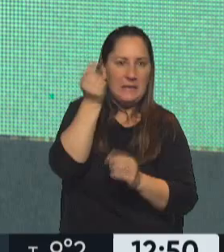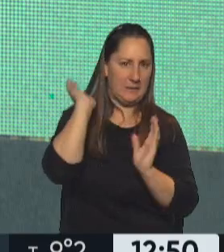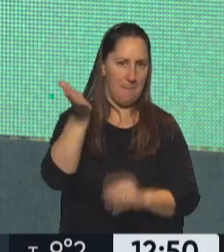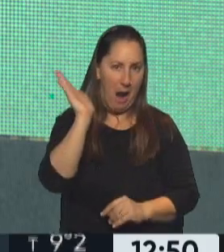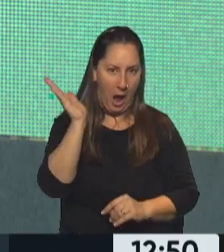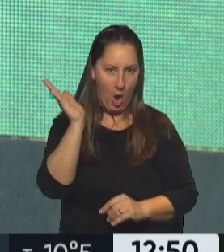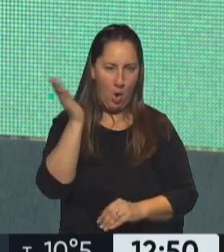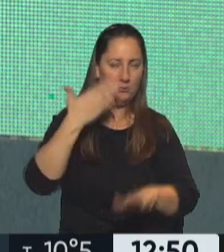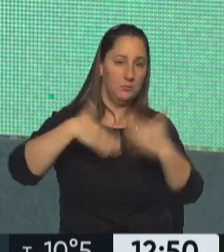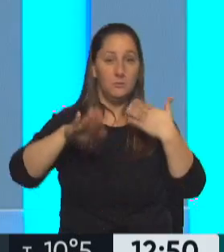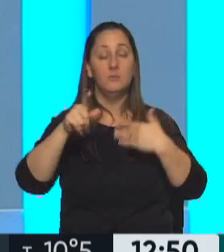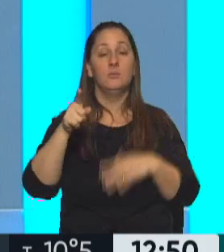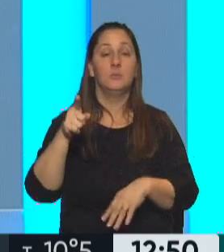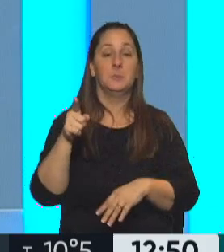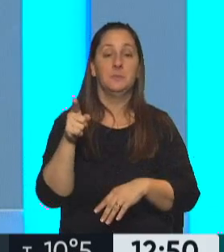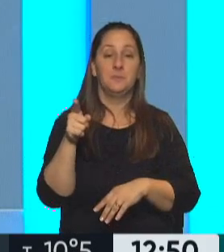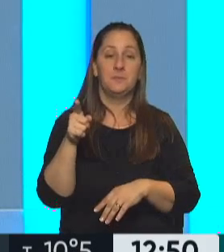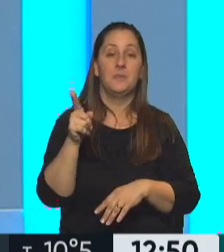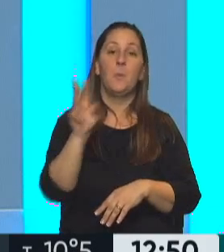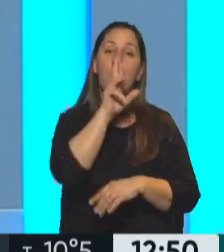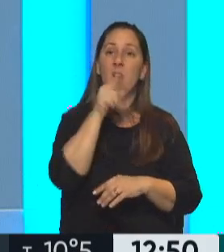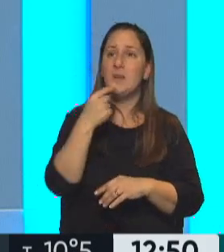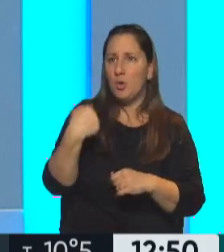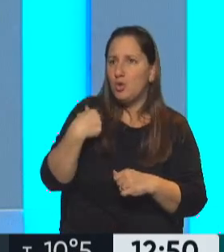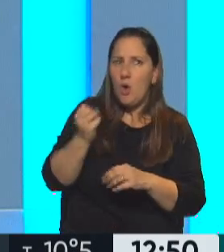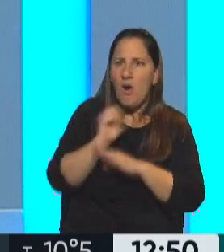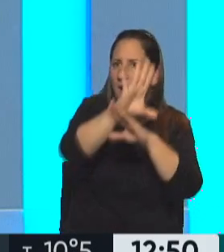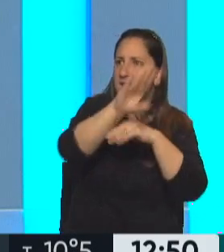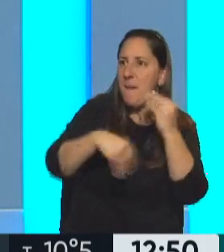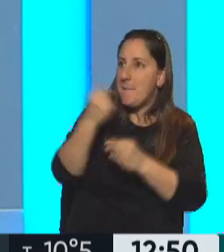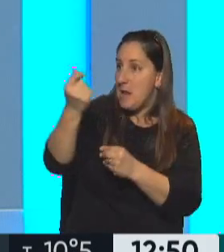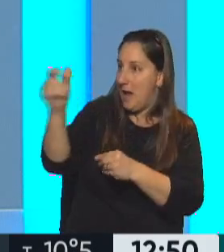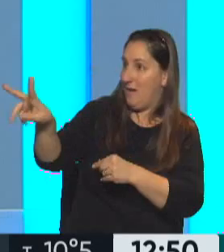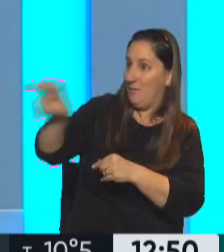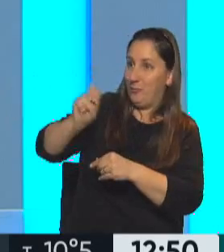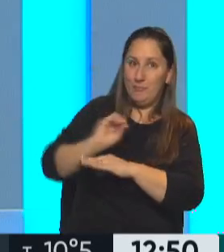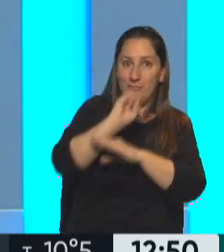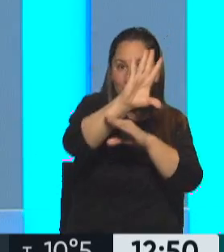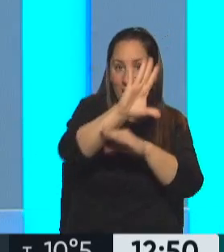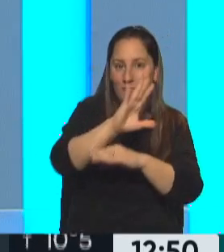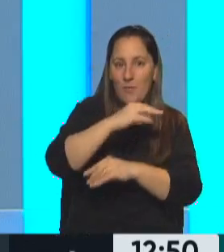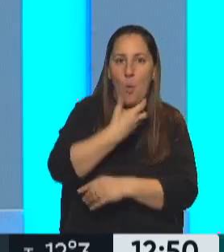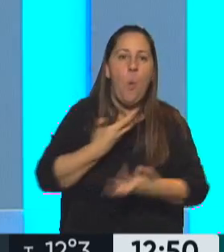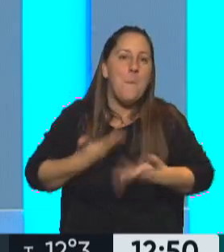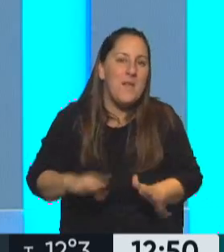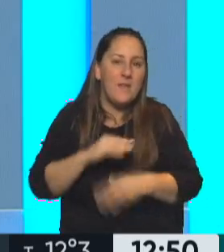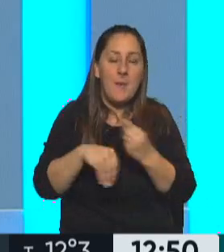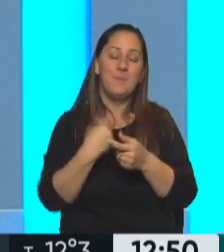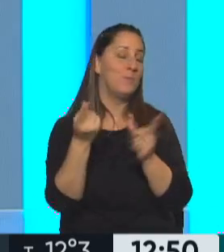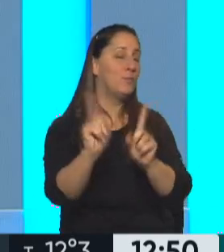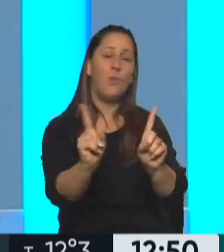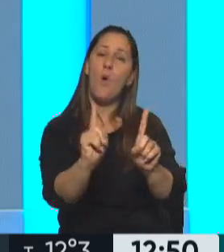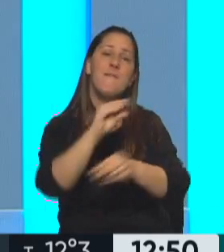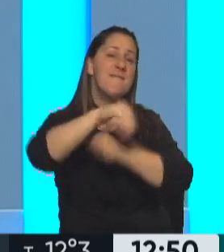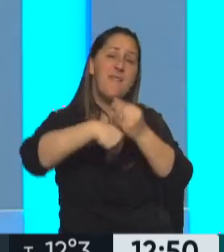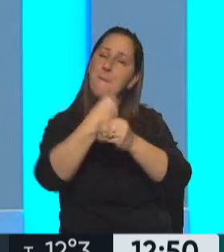que podía decirle después ellas decían pero tengo que mandar dinero a mi familia que era una familia de origen humilde buen le decía no olvídate